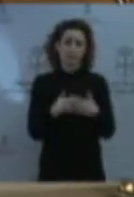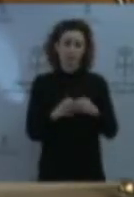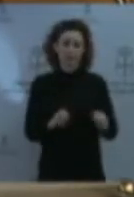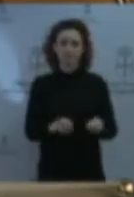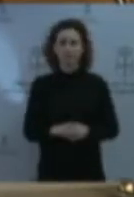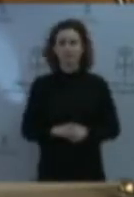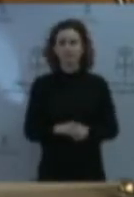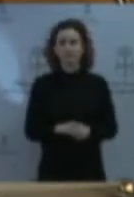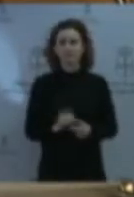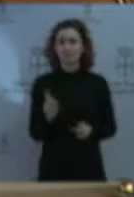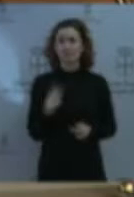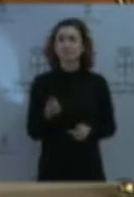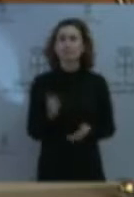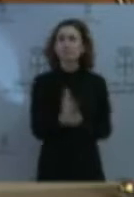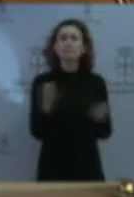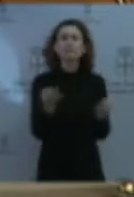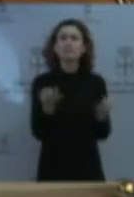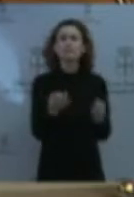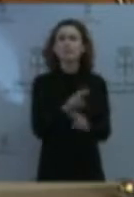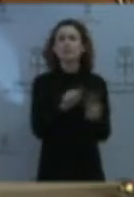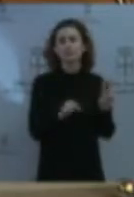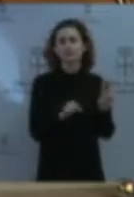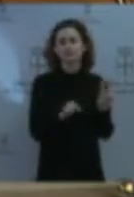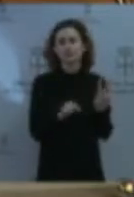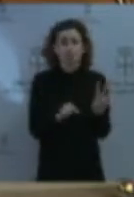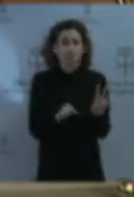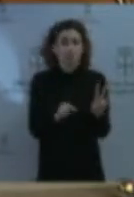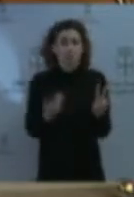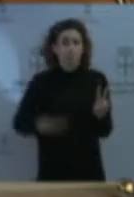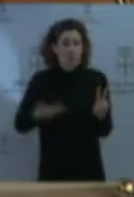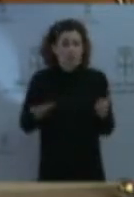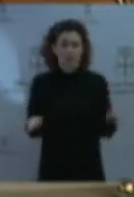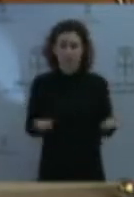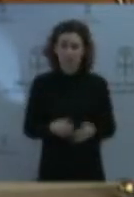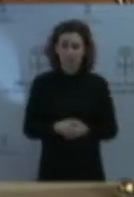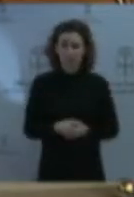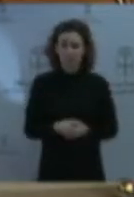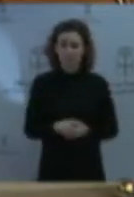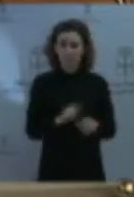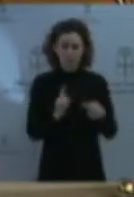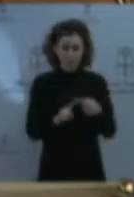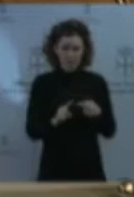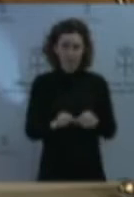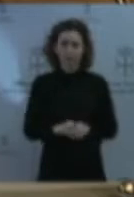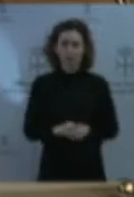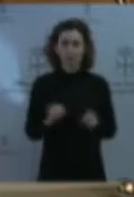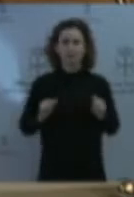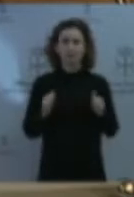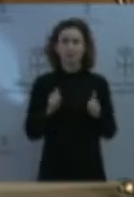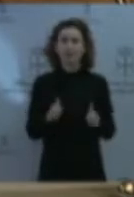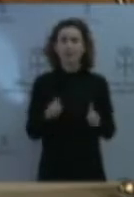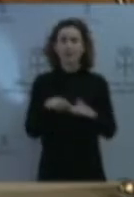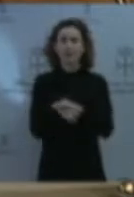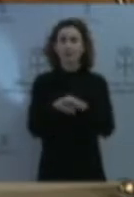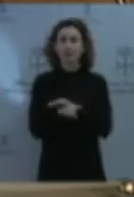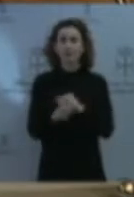que nos parecen fundamentales en esta PNL. En primer lugar, que se dé inicio al trámite oportuno para que se puedan incluir